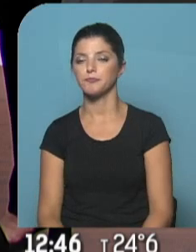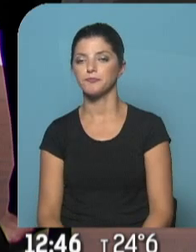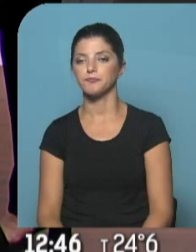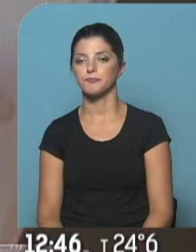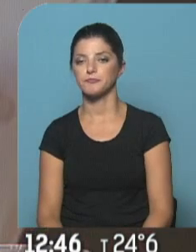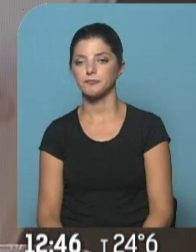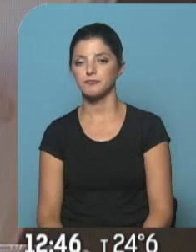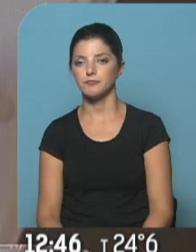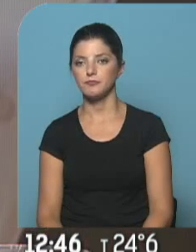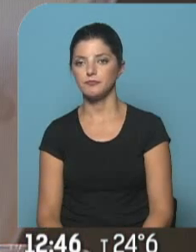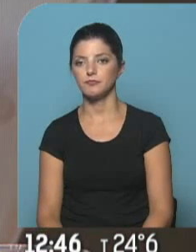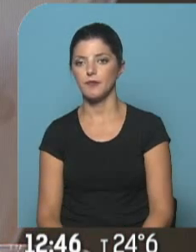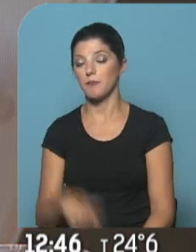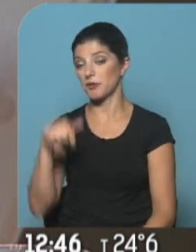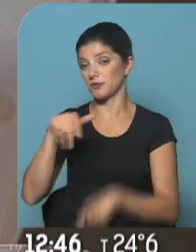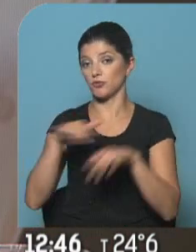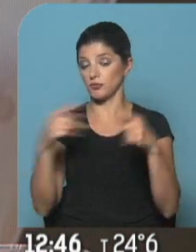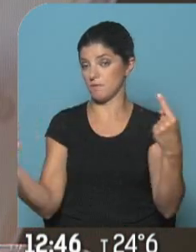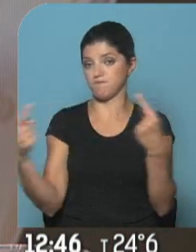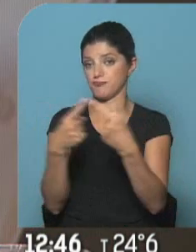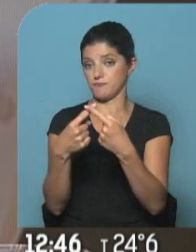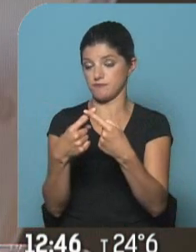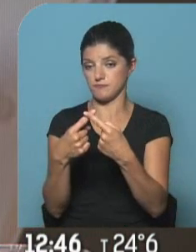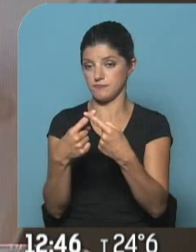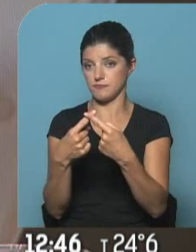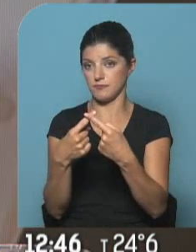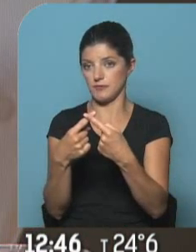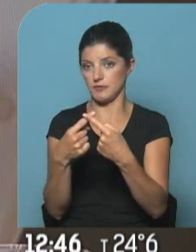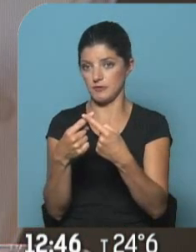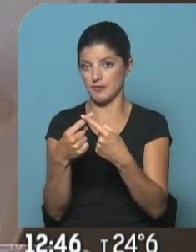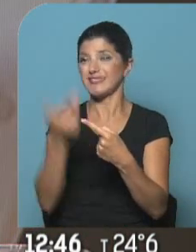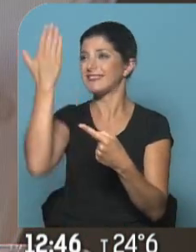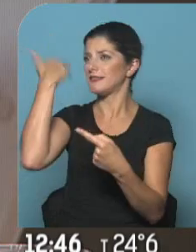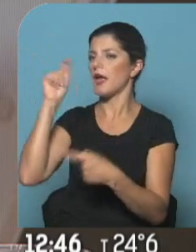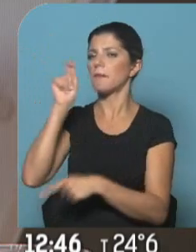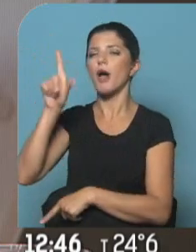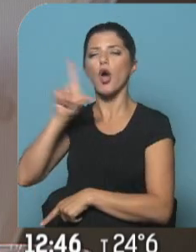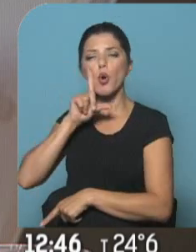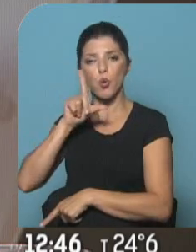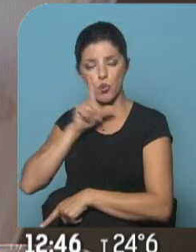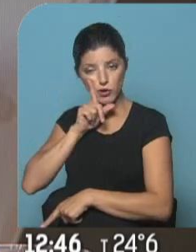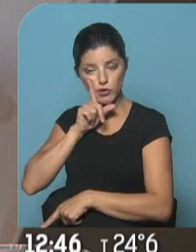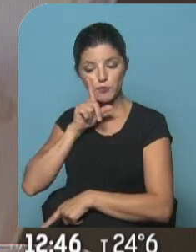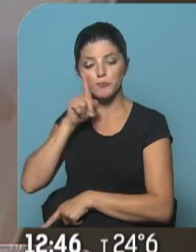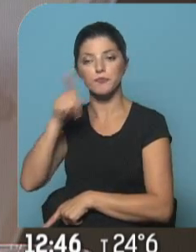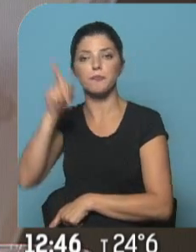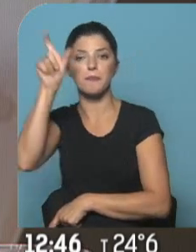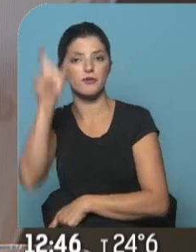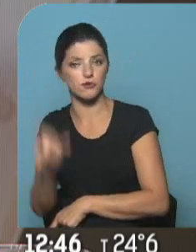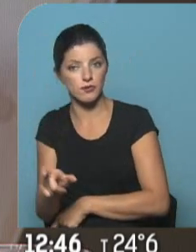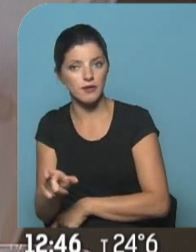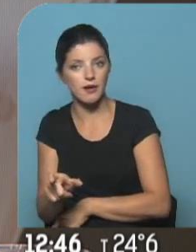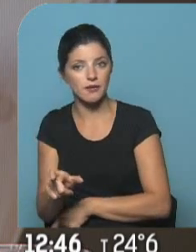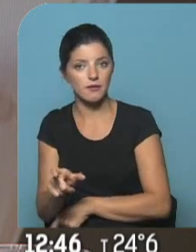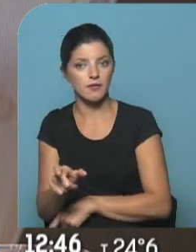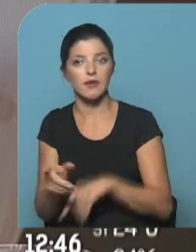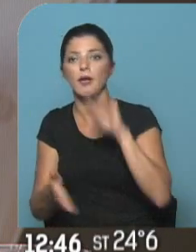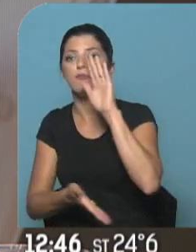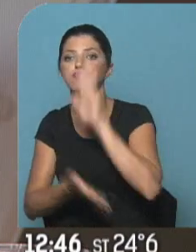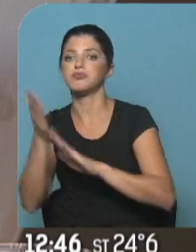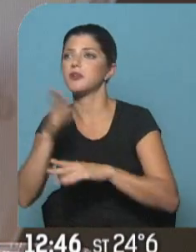entre ambos, que es circunstancial, se empieza a resquebrajar en julio cuando Correa, como un rey desterrado, parte